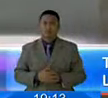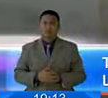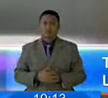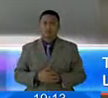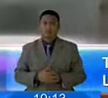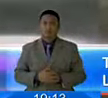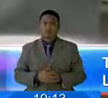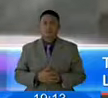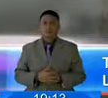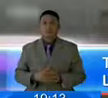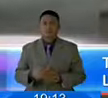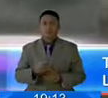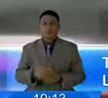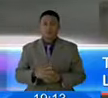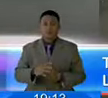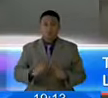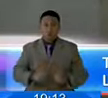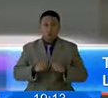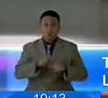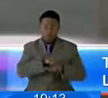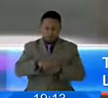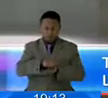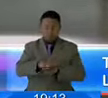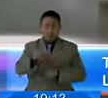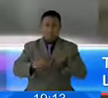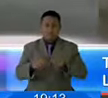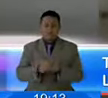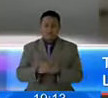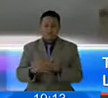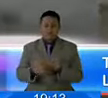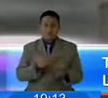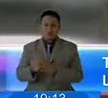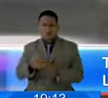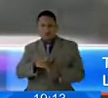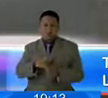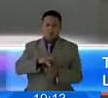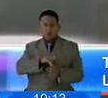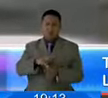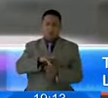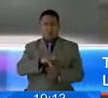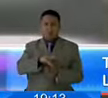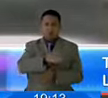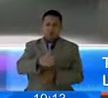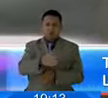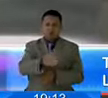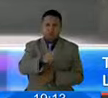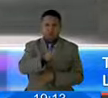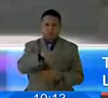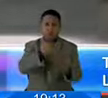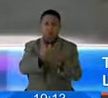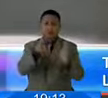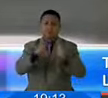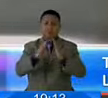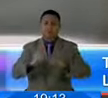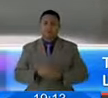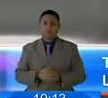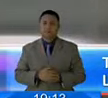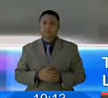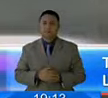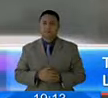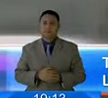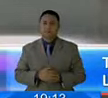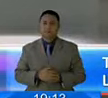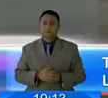Pese a la fuerza de la corriente, algunos moradores se arriesgaron a cruzar para dirigirse a sus hogares.